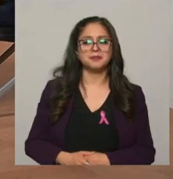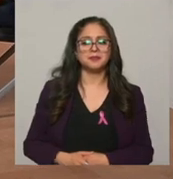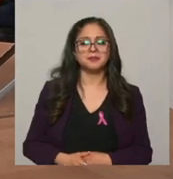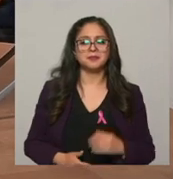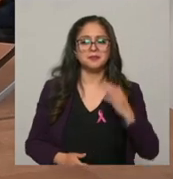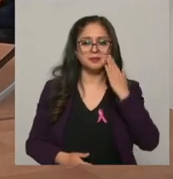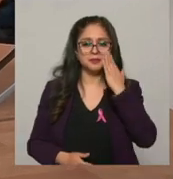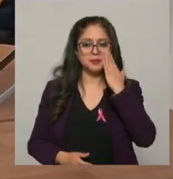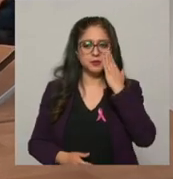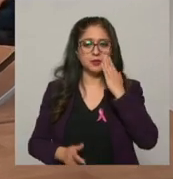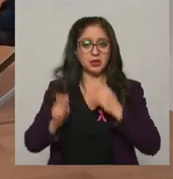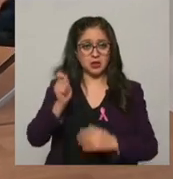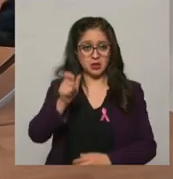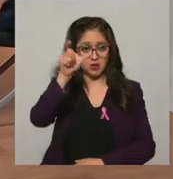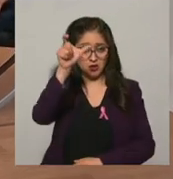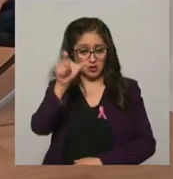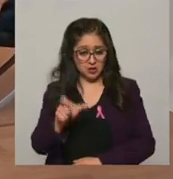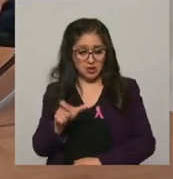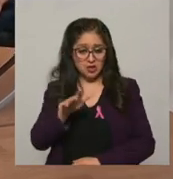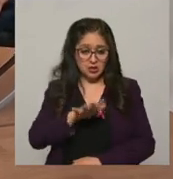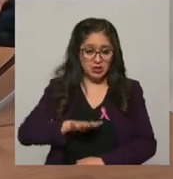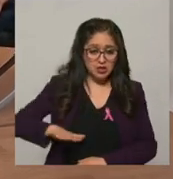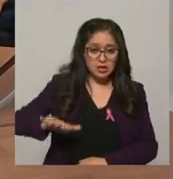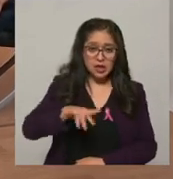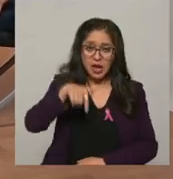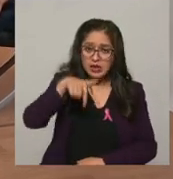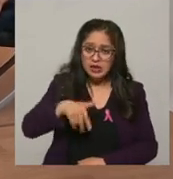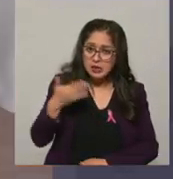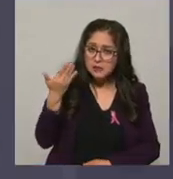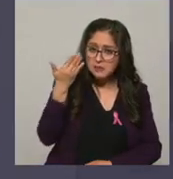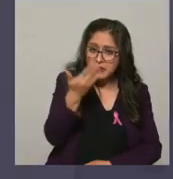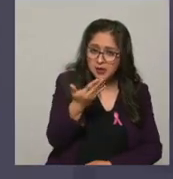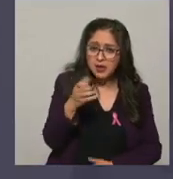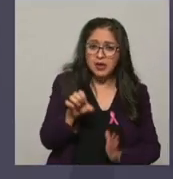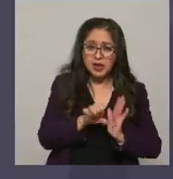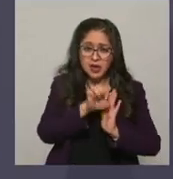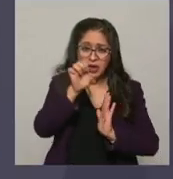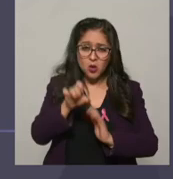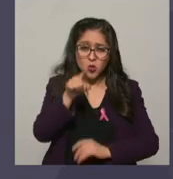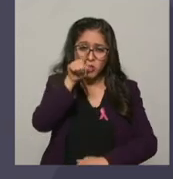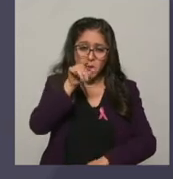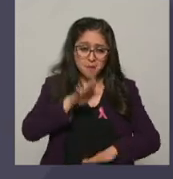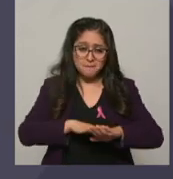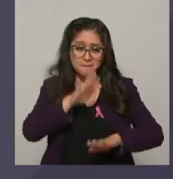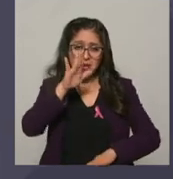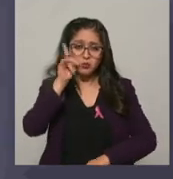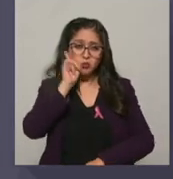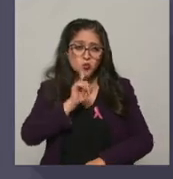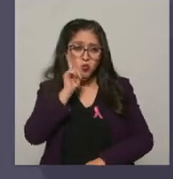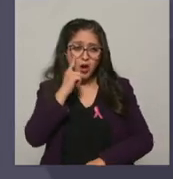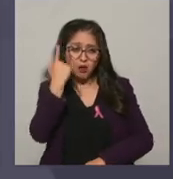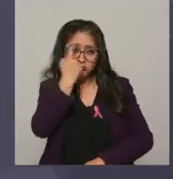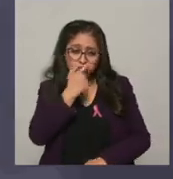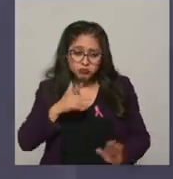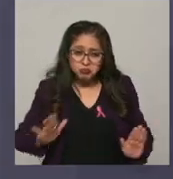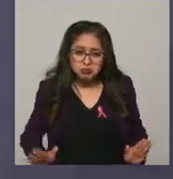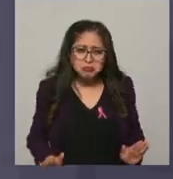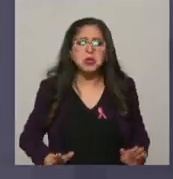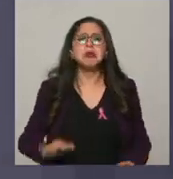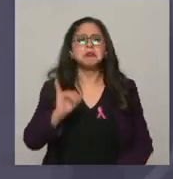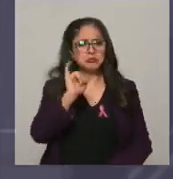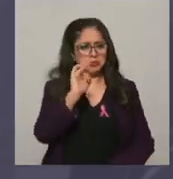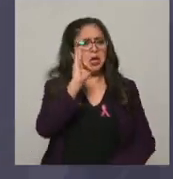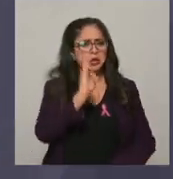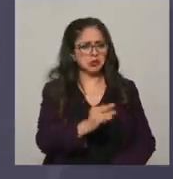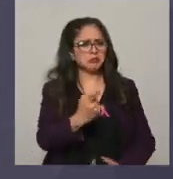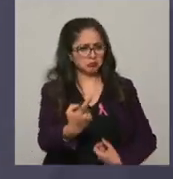es parte de lo que nos exige esta sociedad. Sí. Entre más mujer parezcas, más te puedo aceptar. Entonces nosotras tenemos